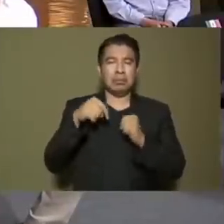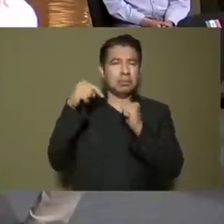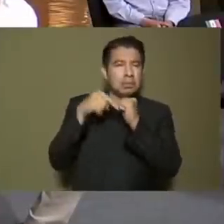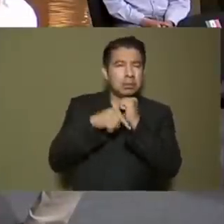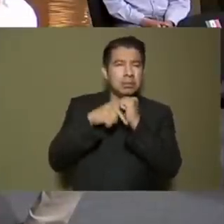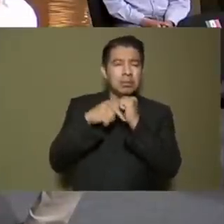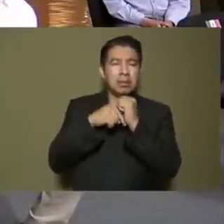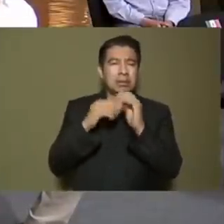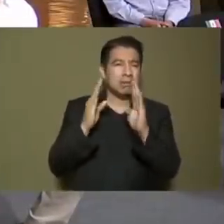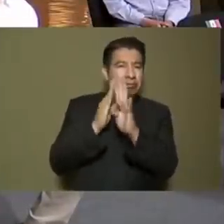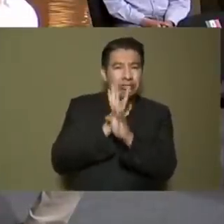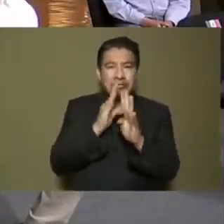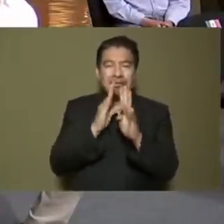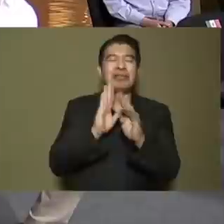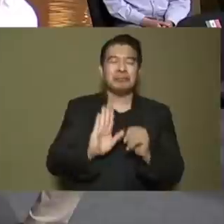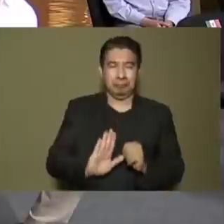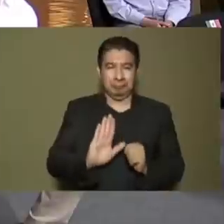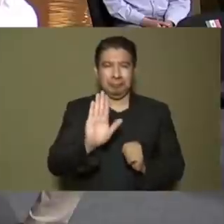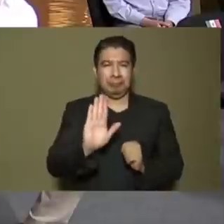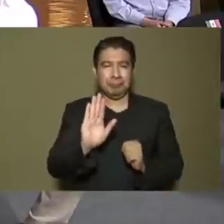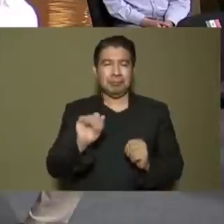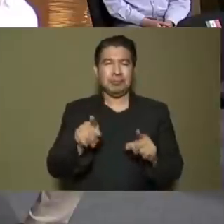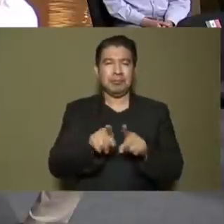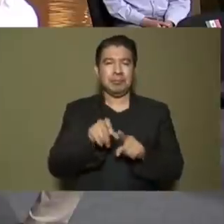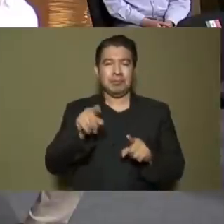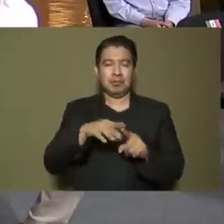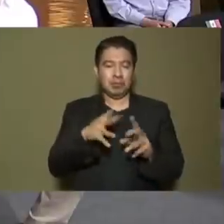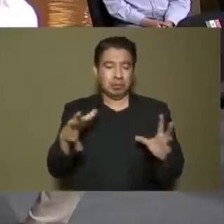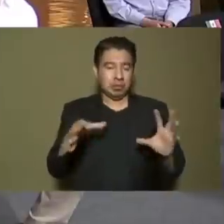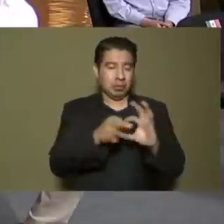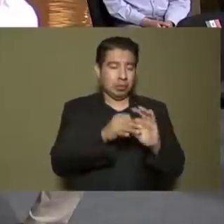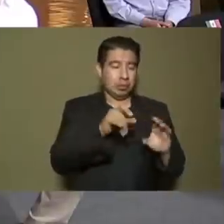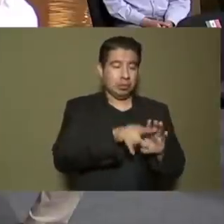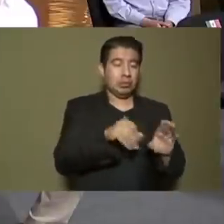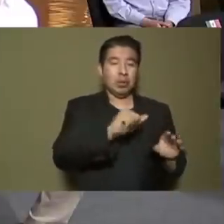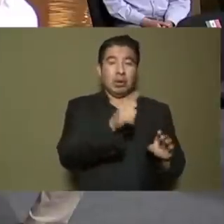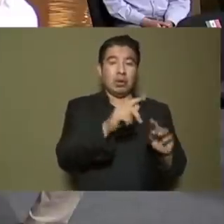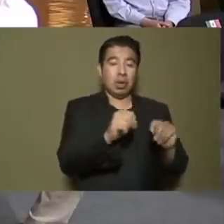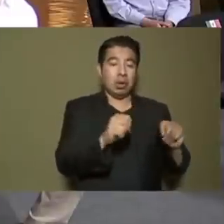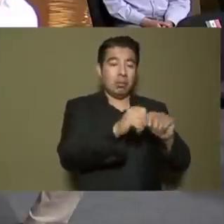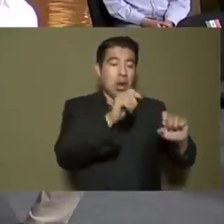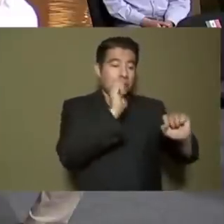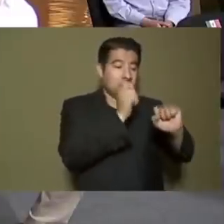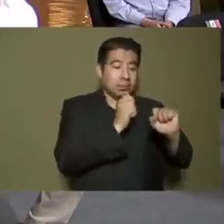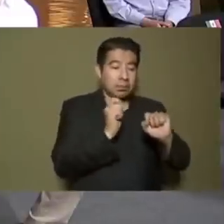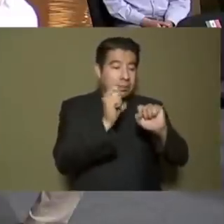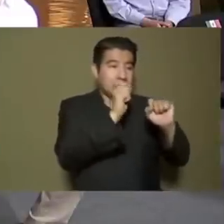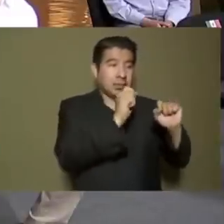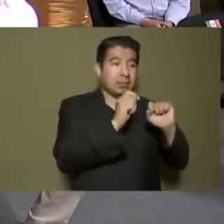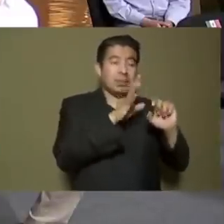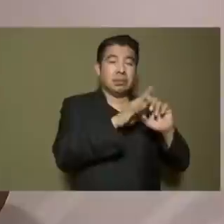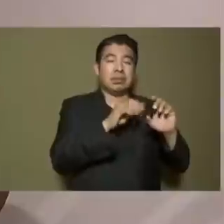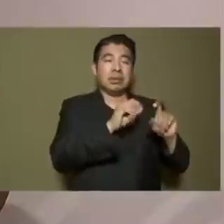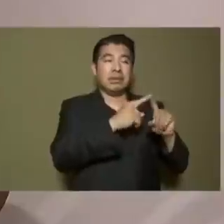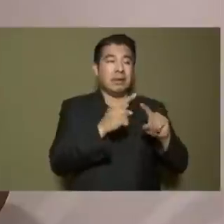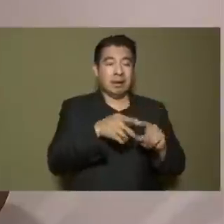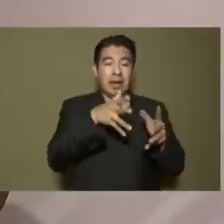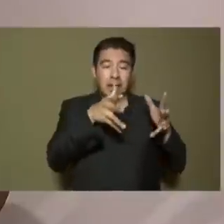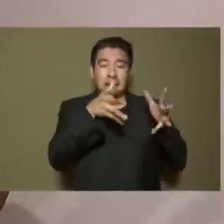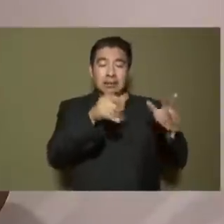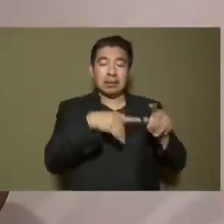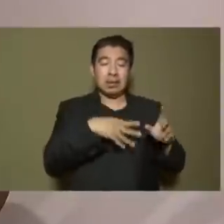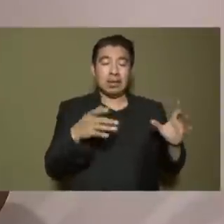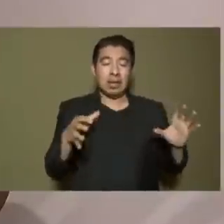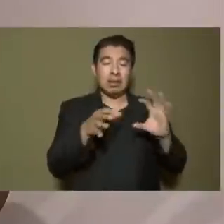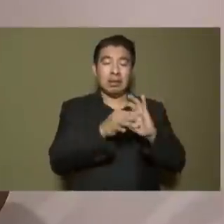junto al Templo de las Inscripciones, en donde se descubre la tumba de Pakal. Se